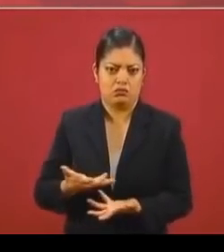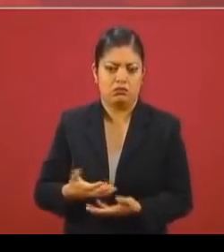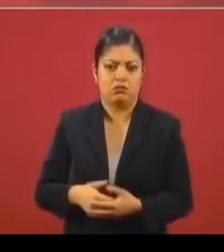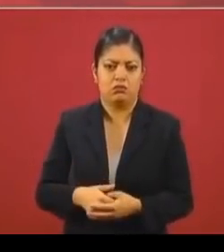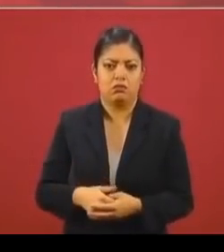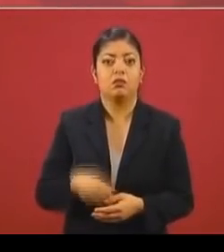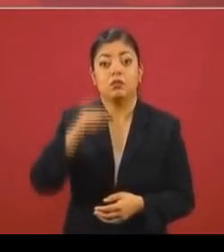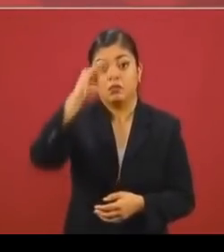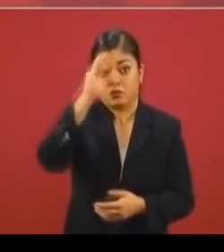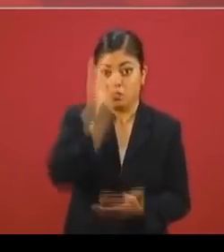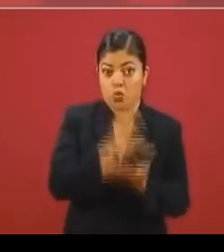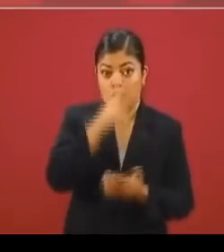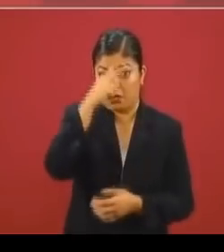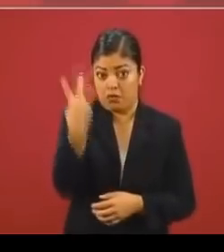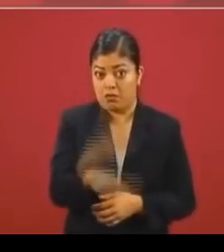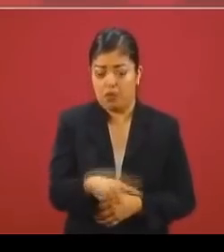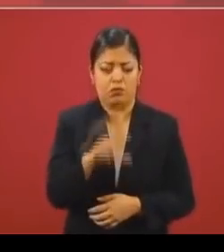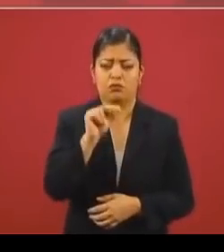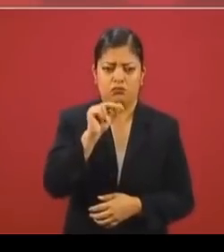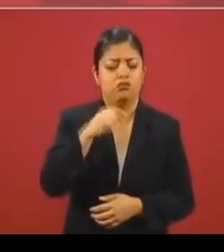en el mundo.